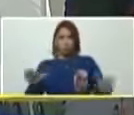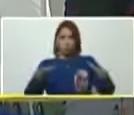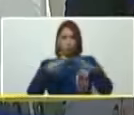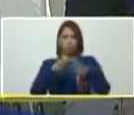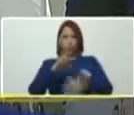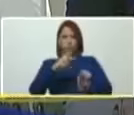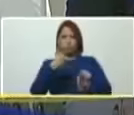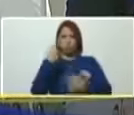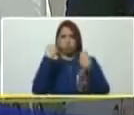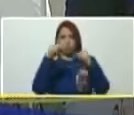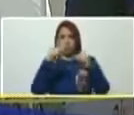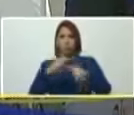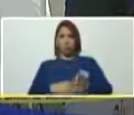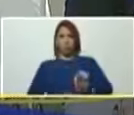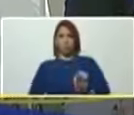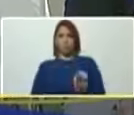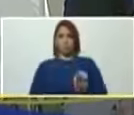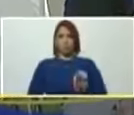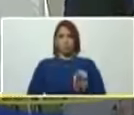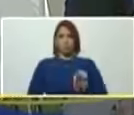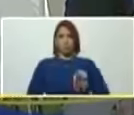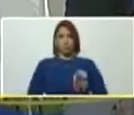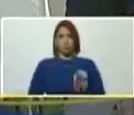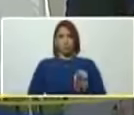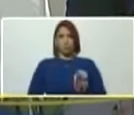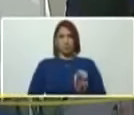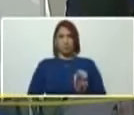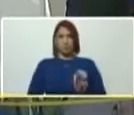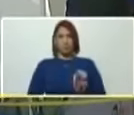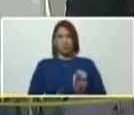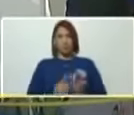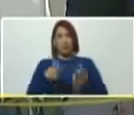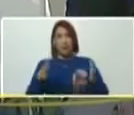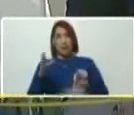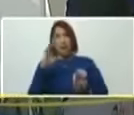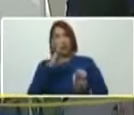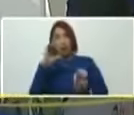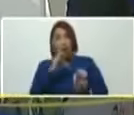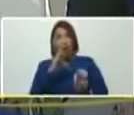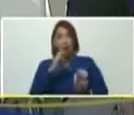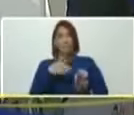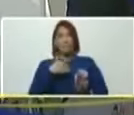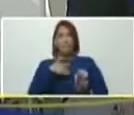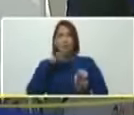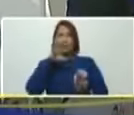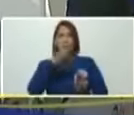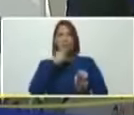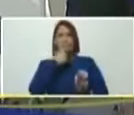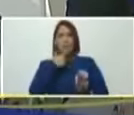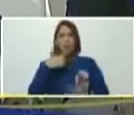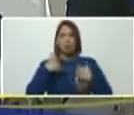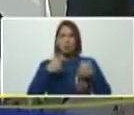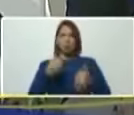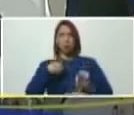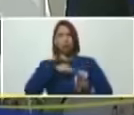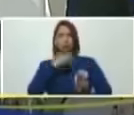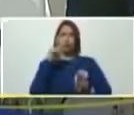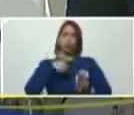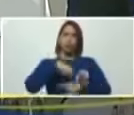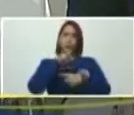tercera fase del plan Gran Caracas Patriota, Bella y Segura. Mi comandante, tuvimos una primera